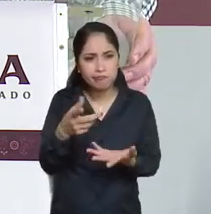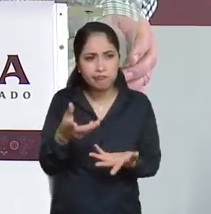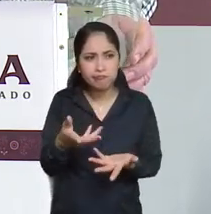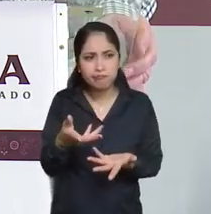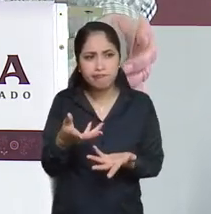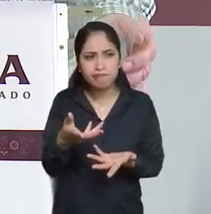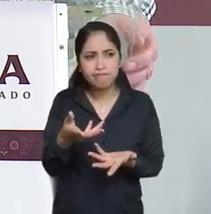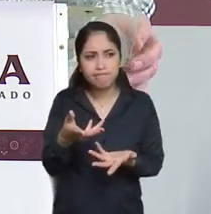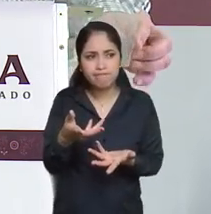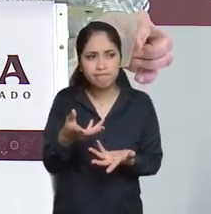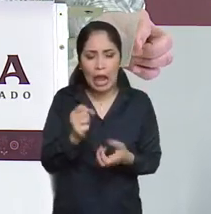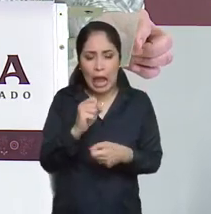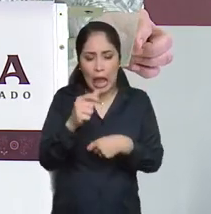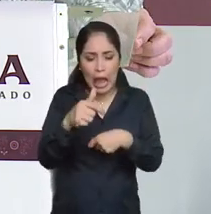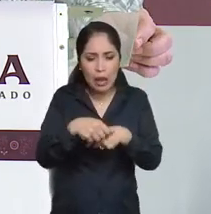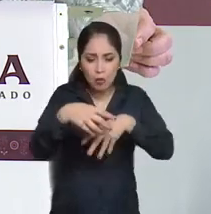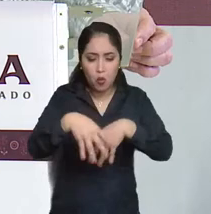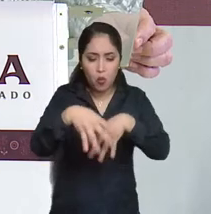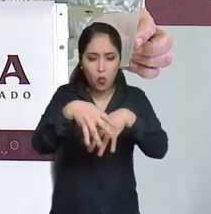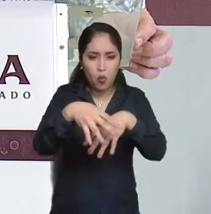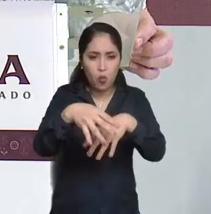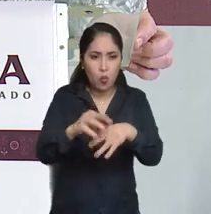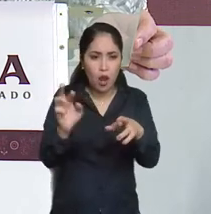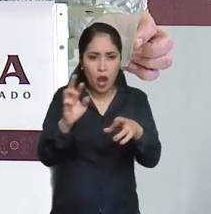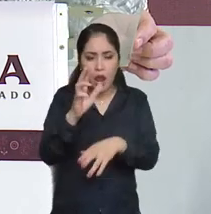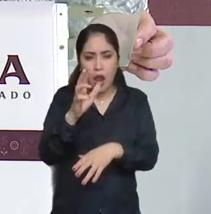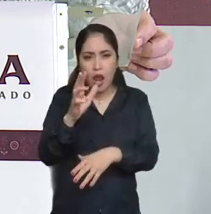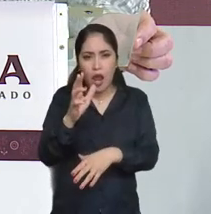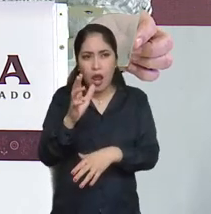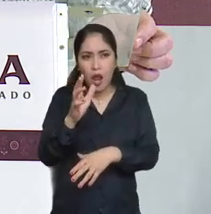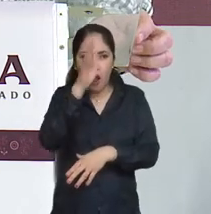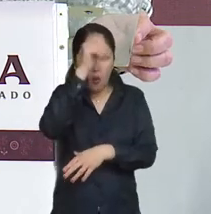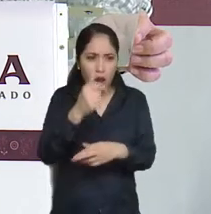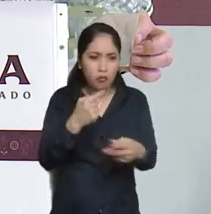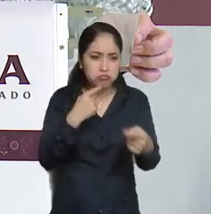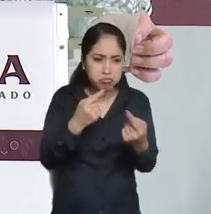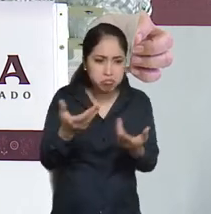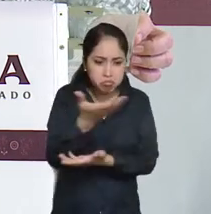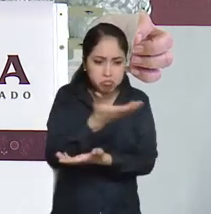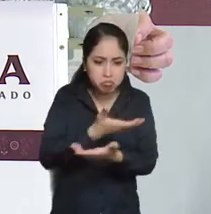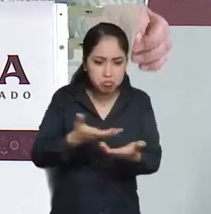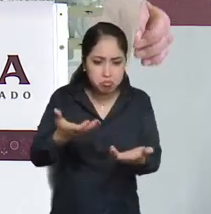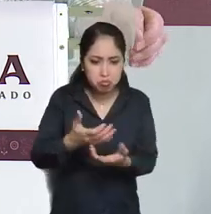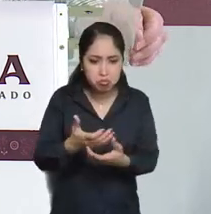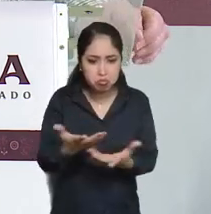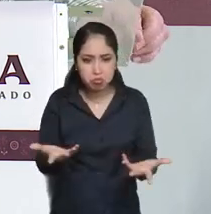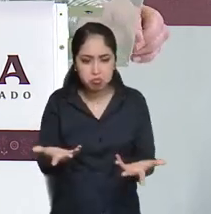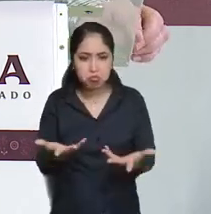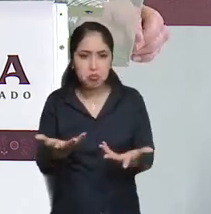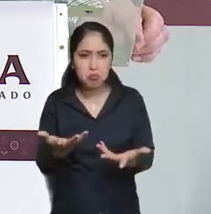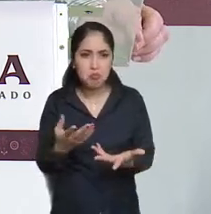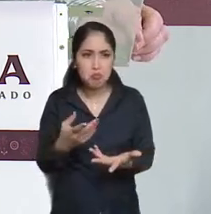de alguna marcha. Y desde luego que si lo hubieran